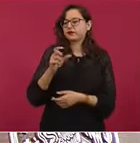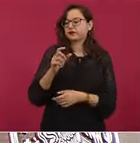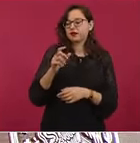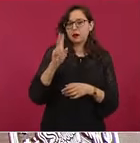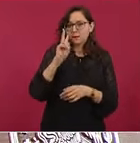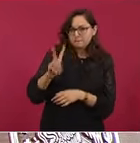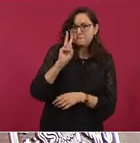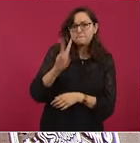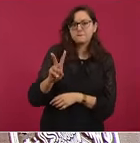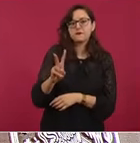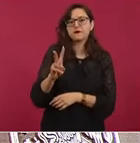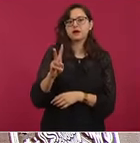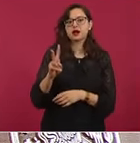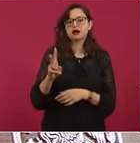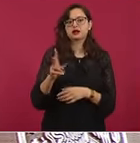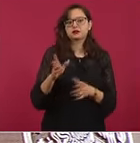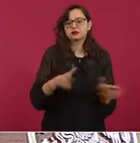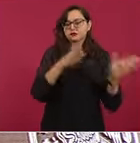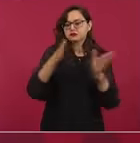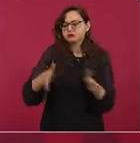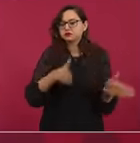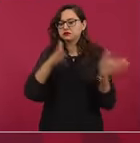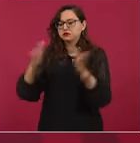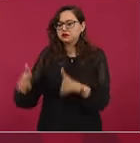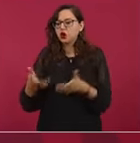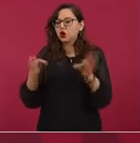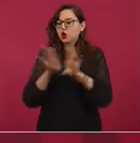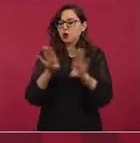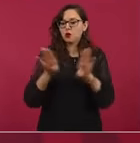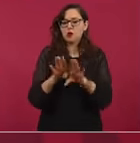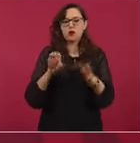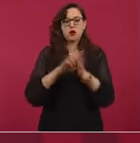sobre García Luna